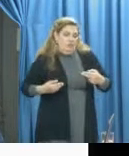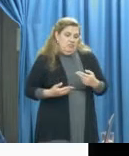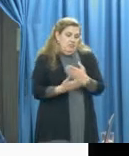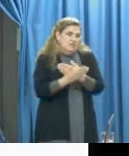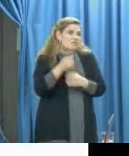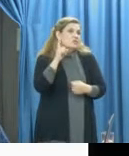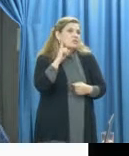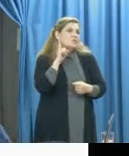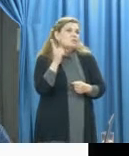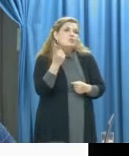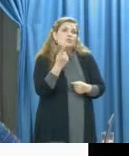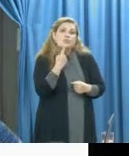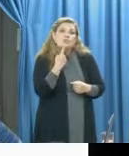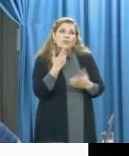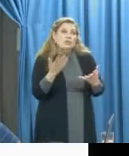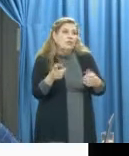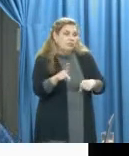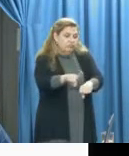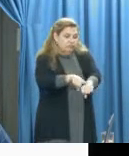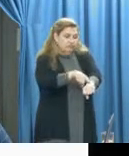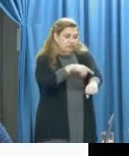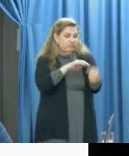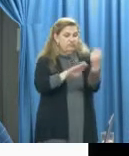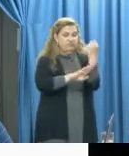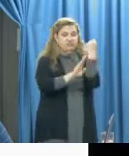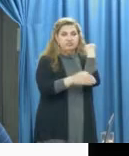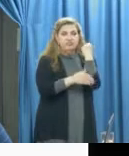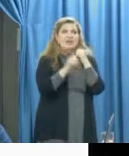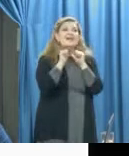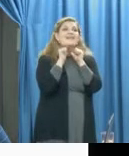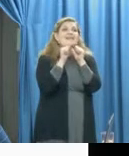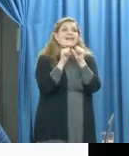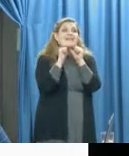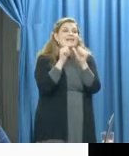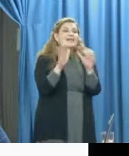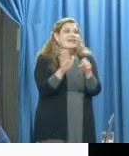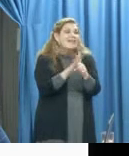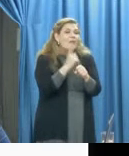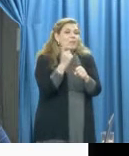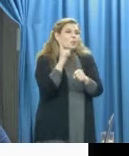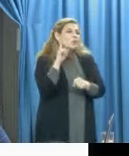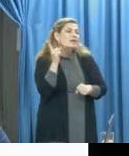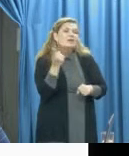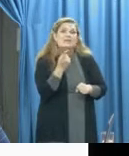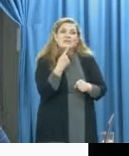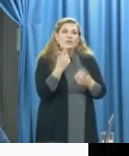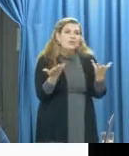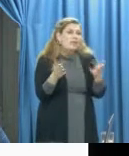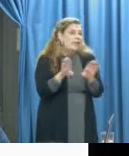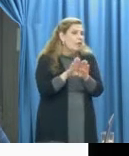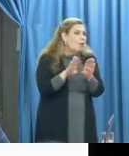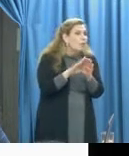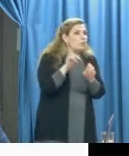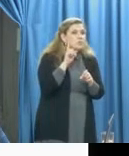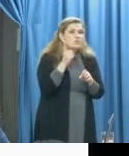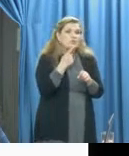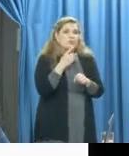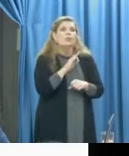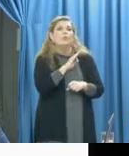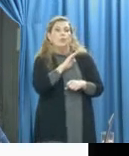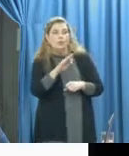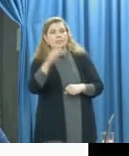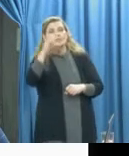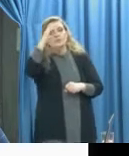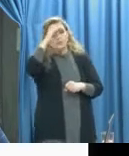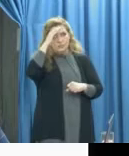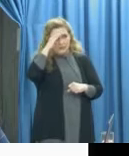en el embarazo, durante el nacimiento. No hay nada que nos diga que ocasionó la sordera o que la adquirió. Entonces podemos